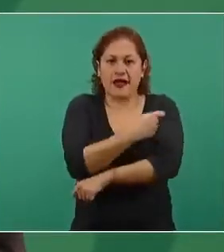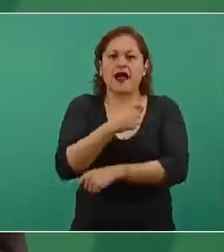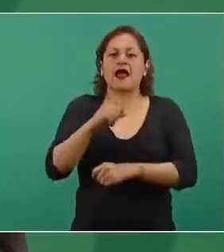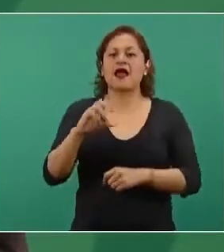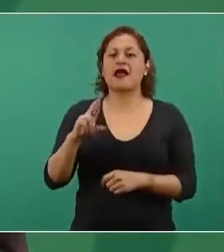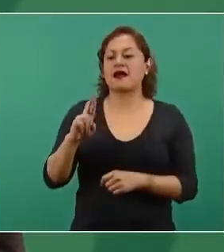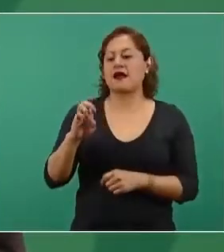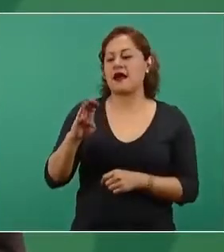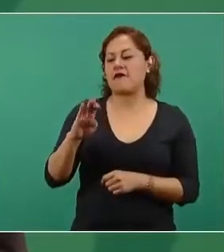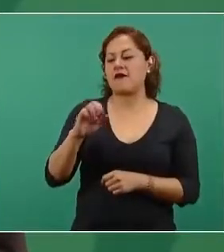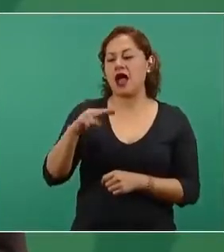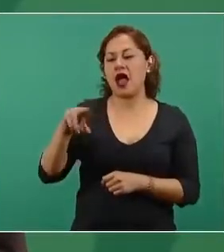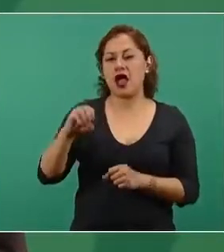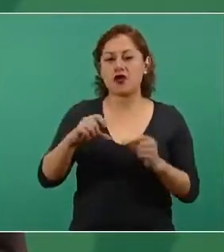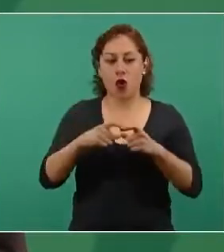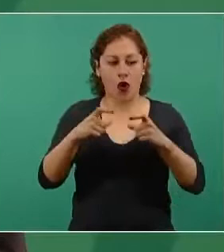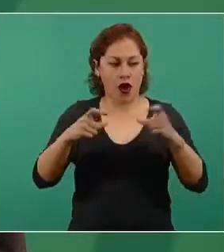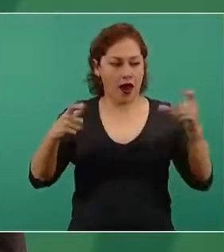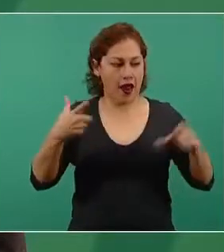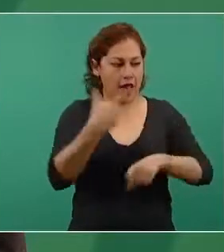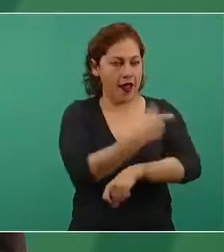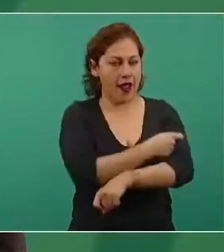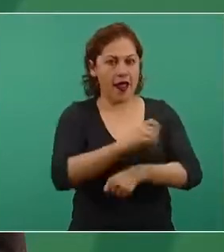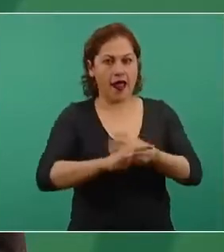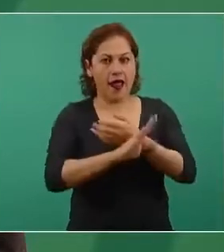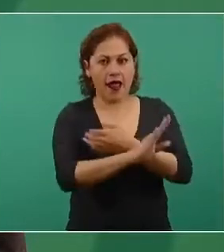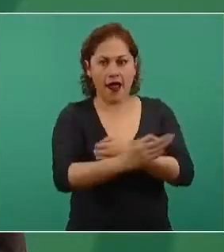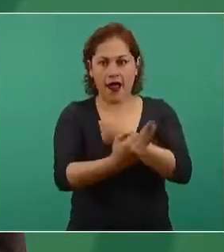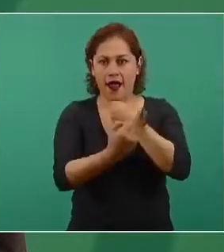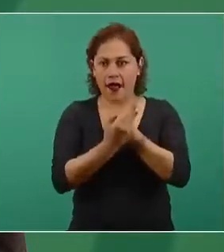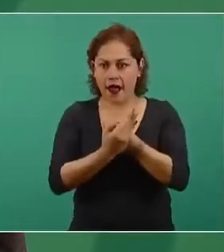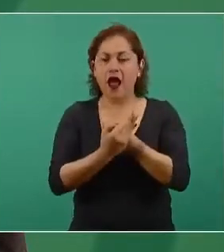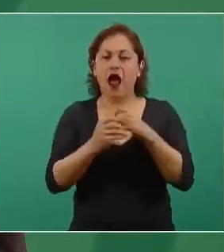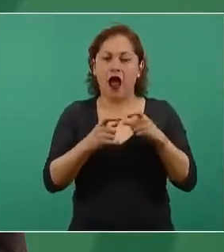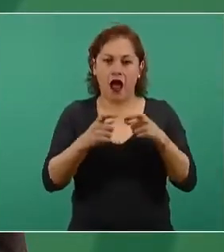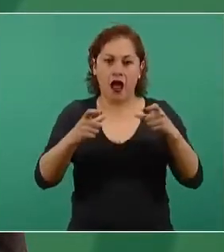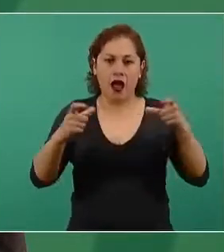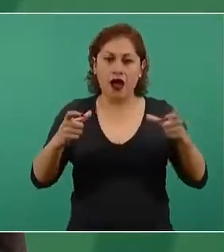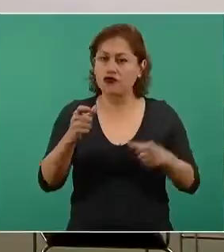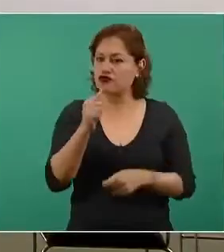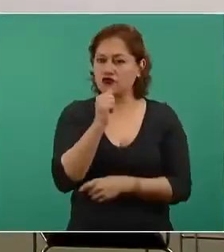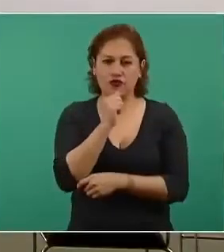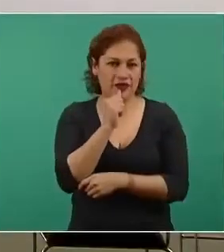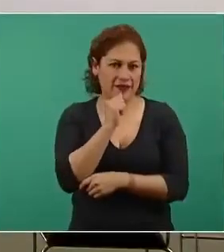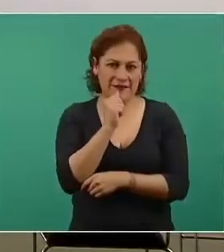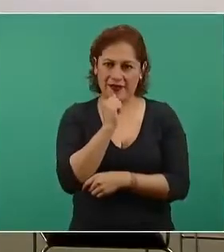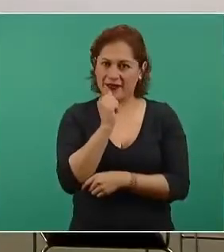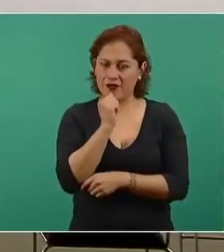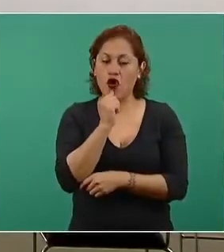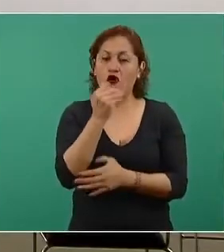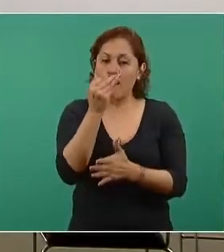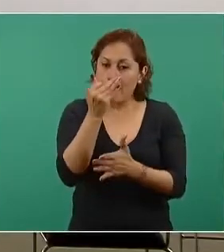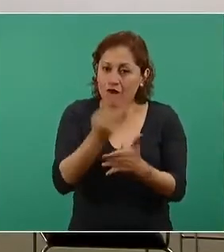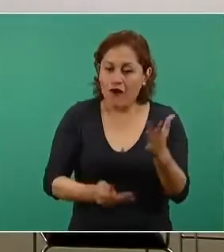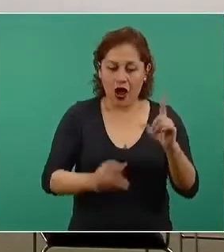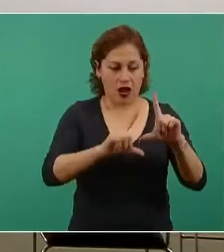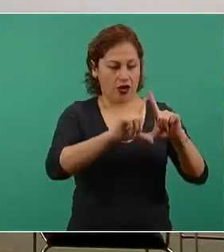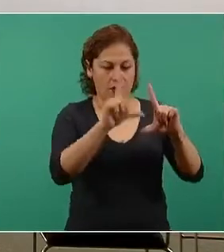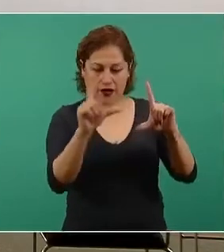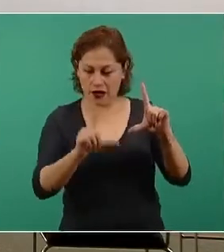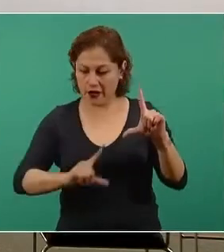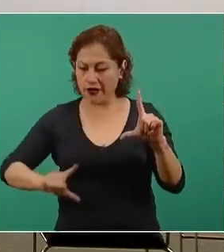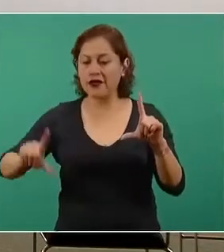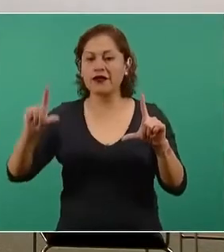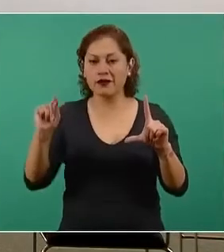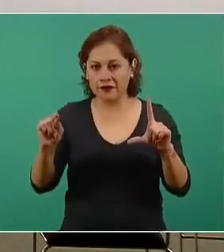doctor Ruy, y esto es muy importante, ¿no? Necesitamos cubrir un número de mexicanos o una proporción de mexicanos vacunados para que